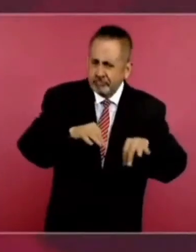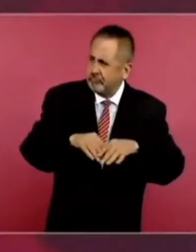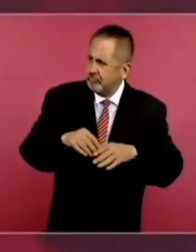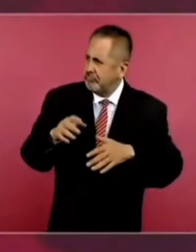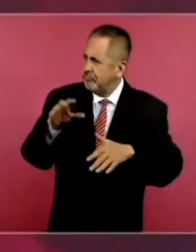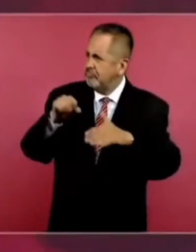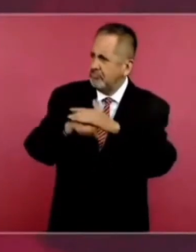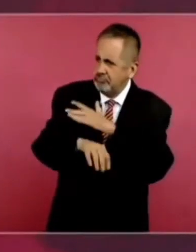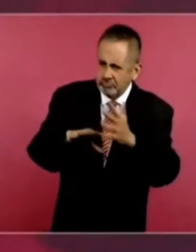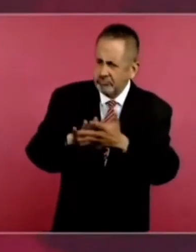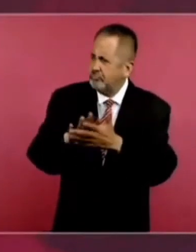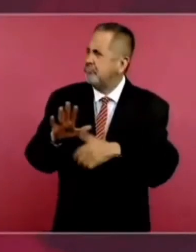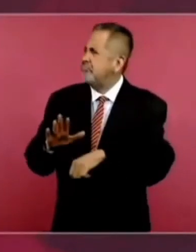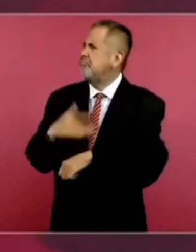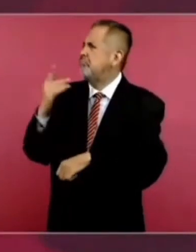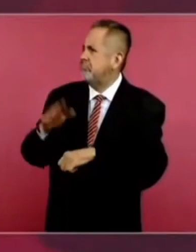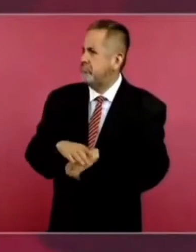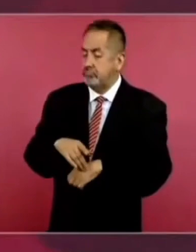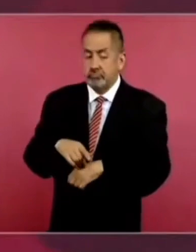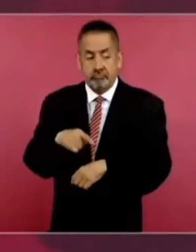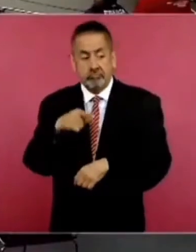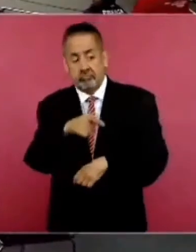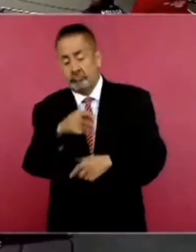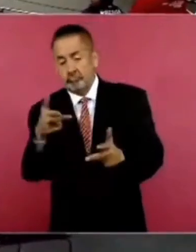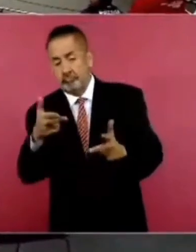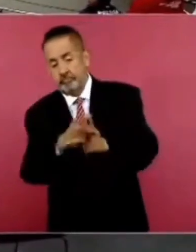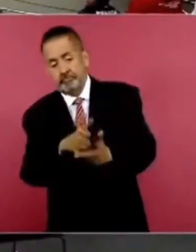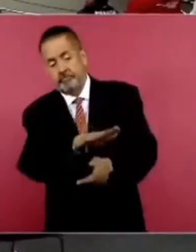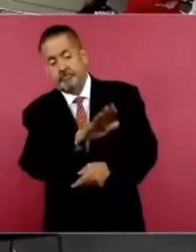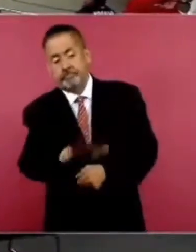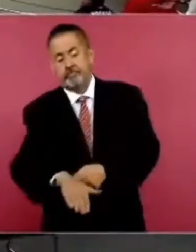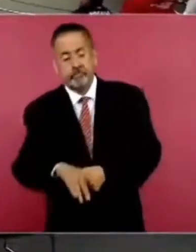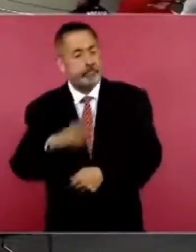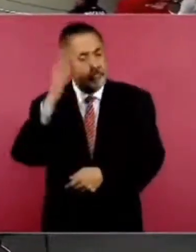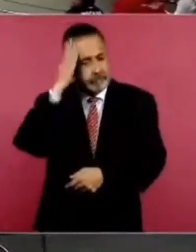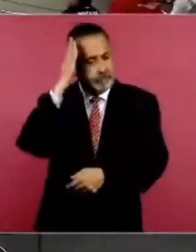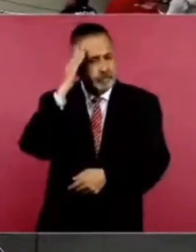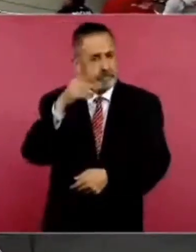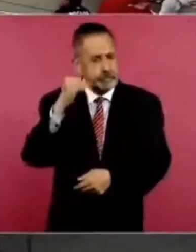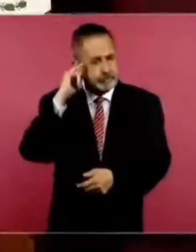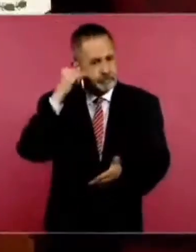y sobre todo el asesinato del líder campesino